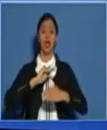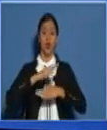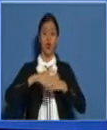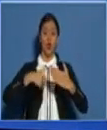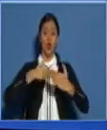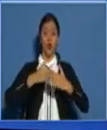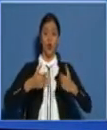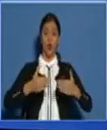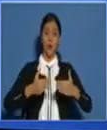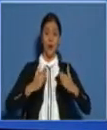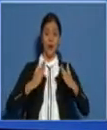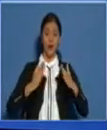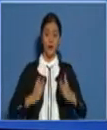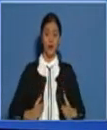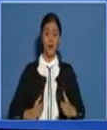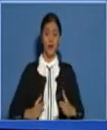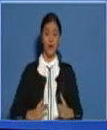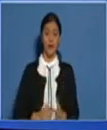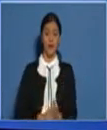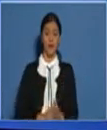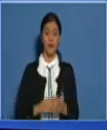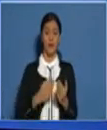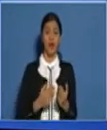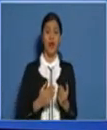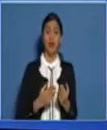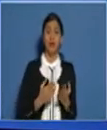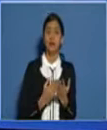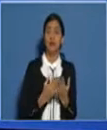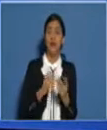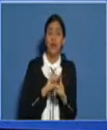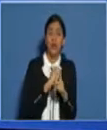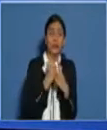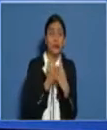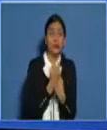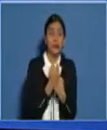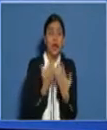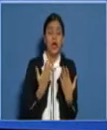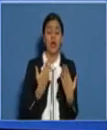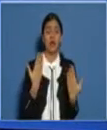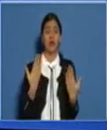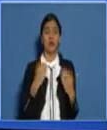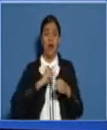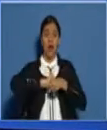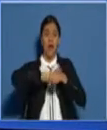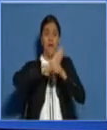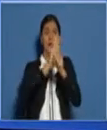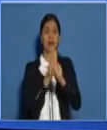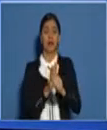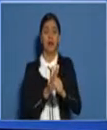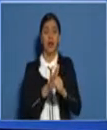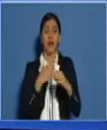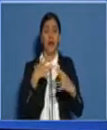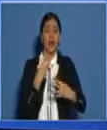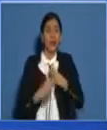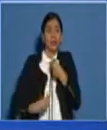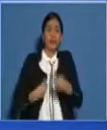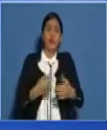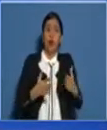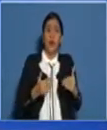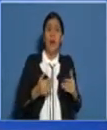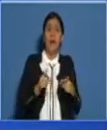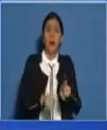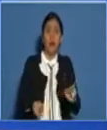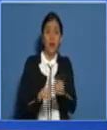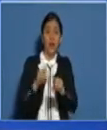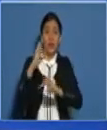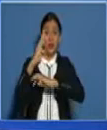el tratamiento de esta pandemia que vive y sufre Panamá y el mundo.